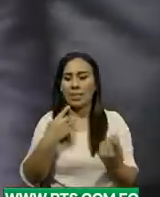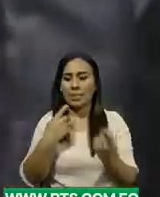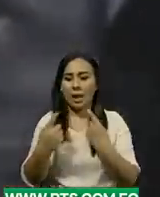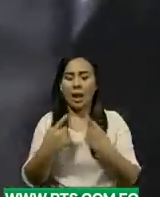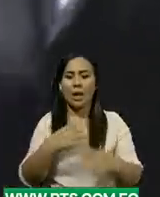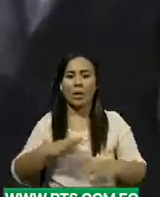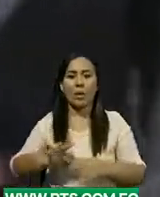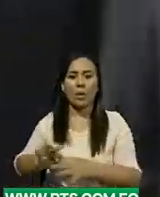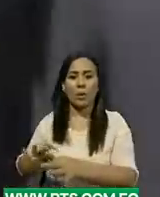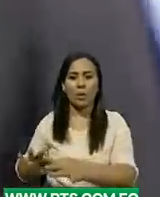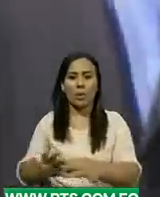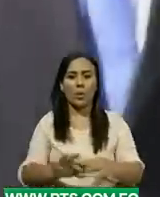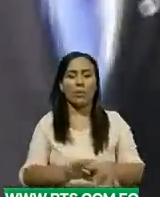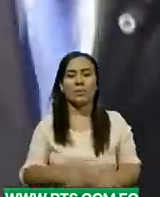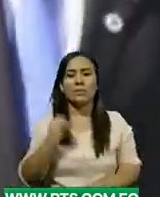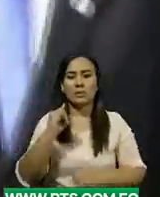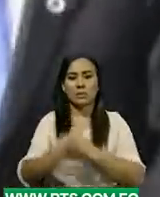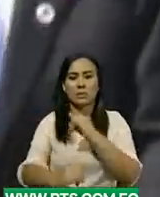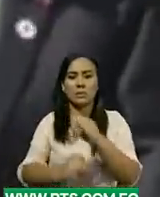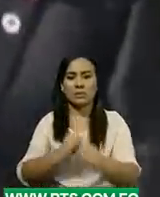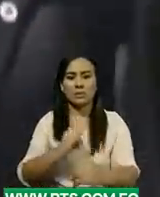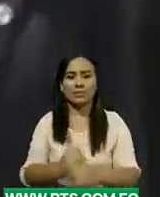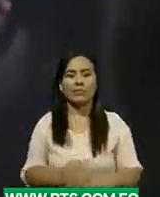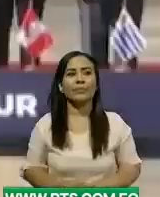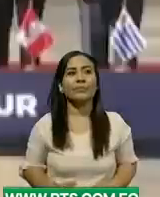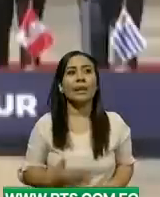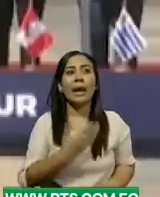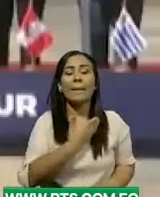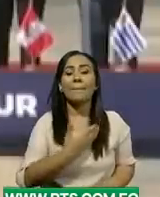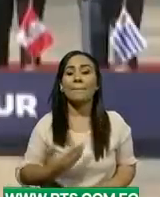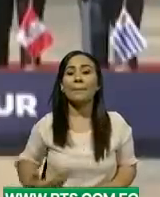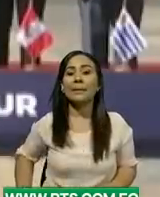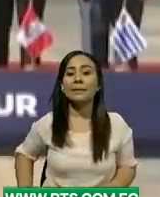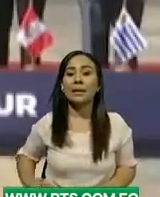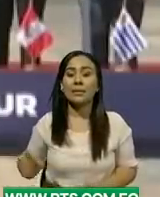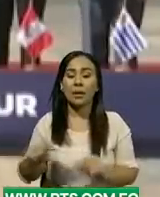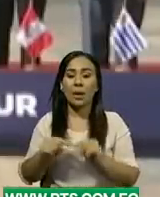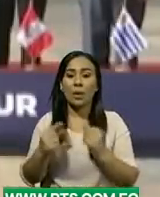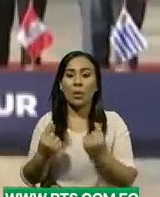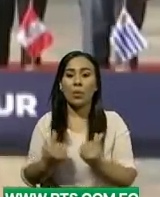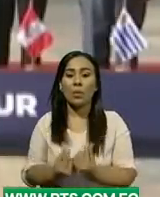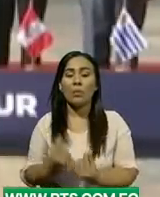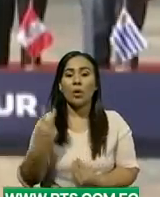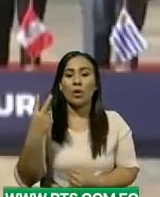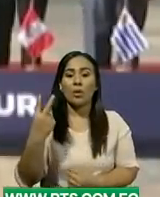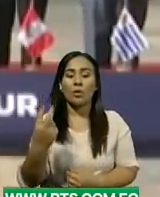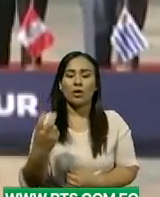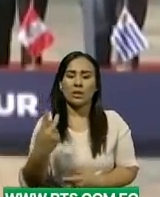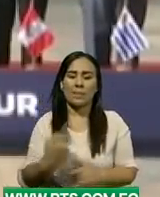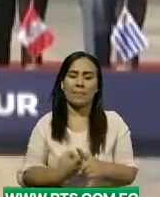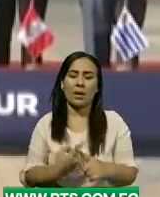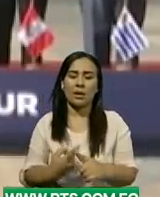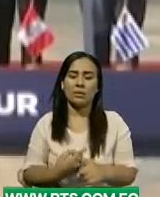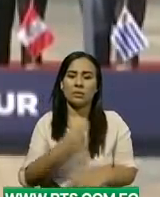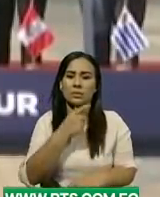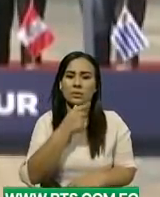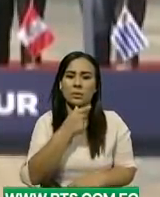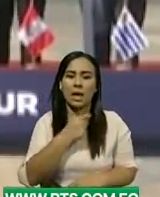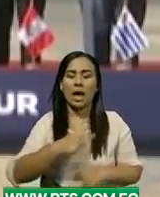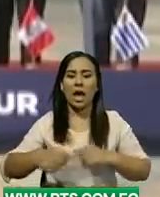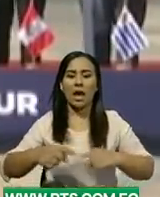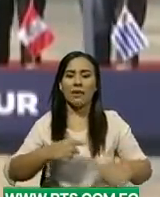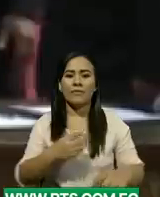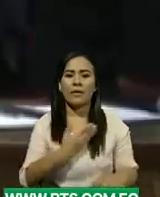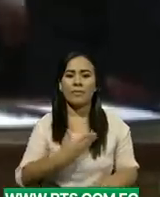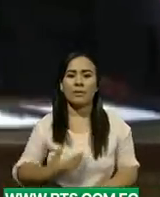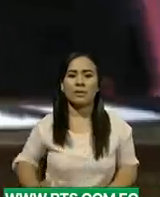la cooperación internacional. La presidencia del bloque para un periodo de 12 meses quedó en manos del jefe de